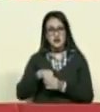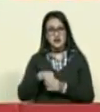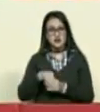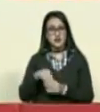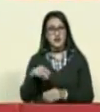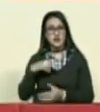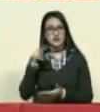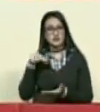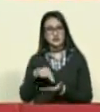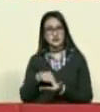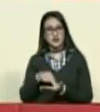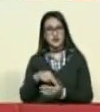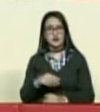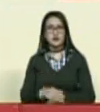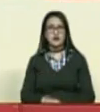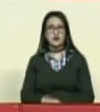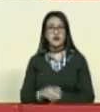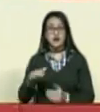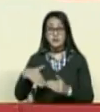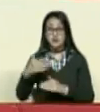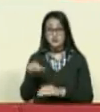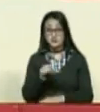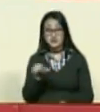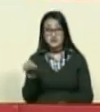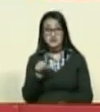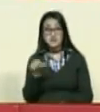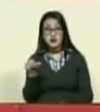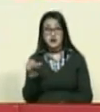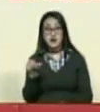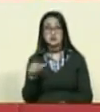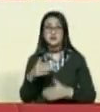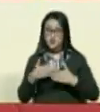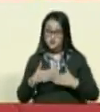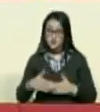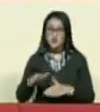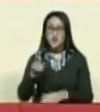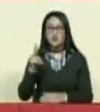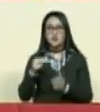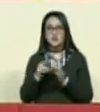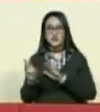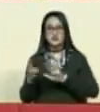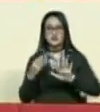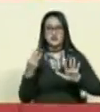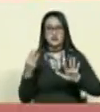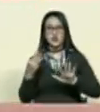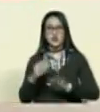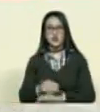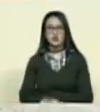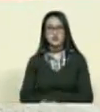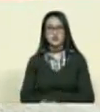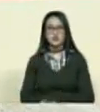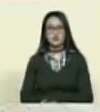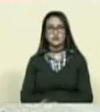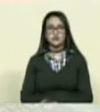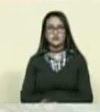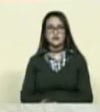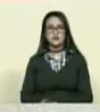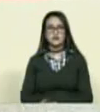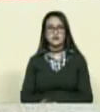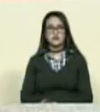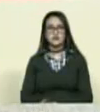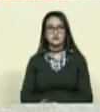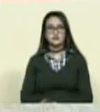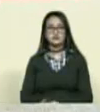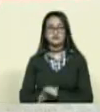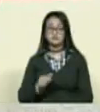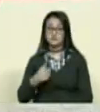nacionales en las próximas semanas, y vamos a arrancar muy bien el año 2018, muy bien. Lo